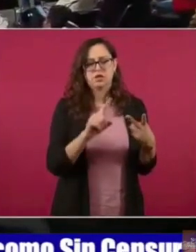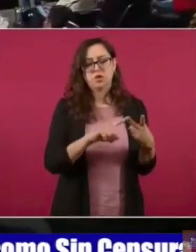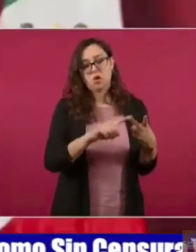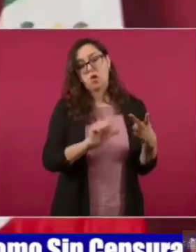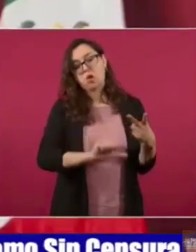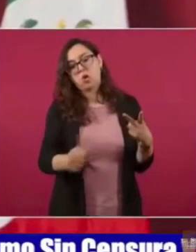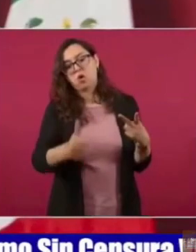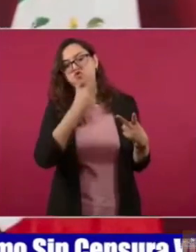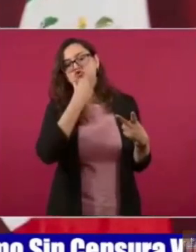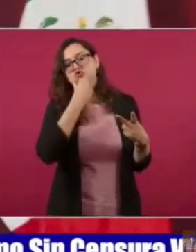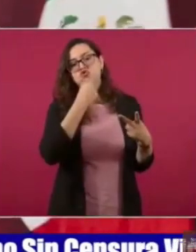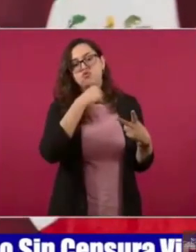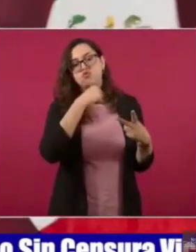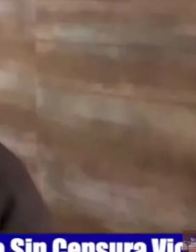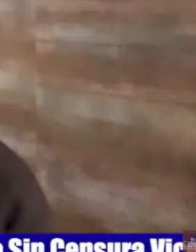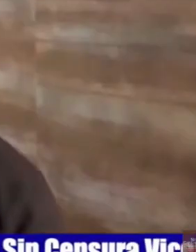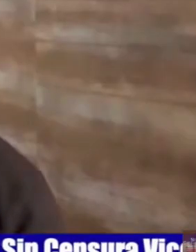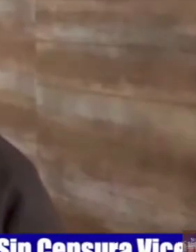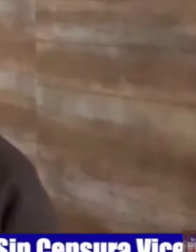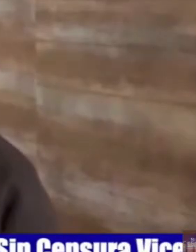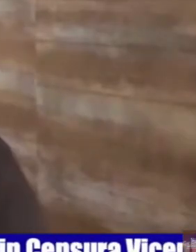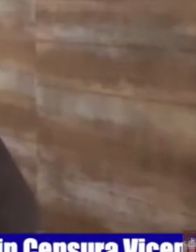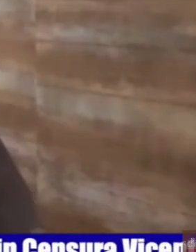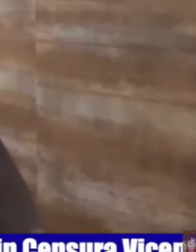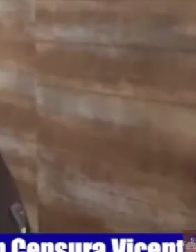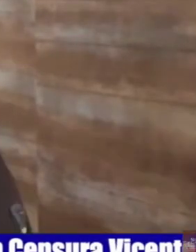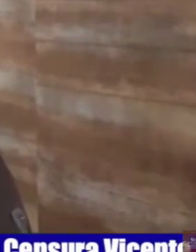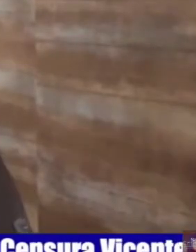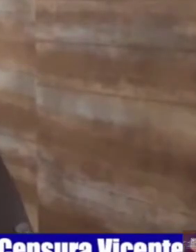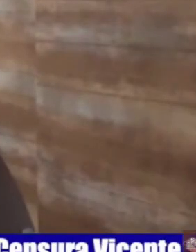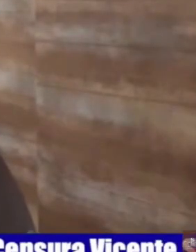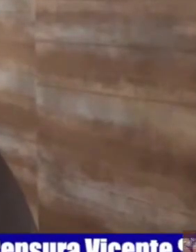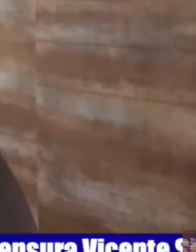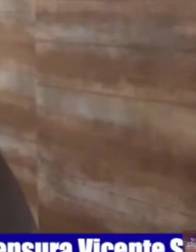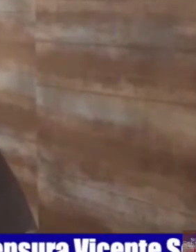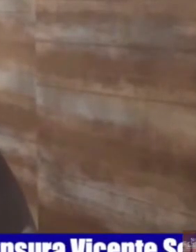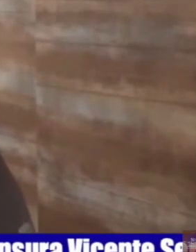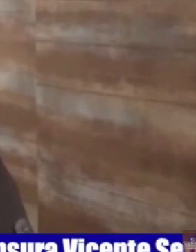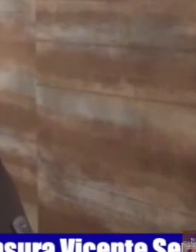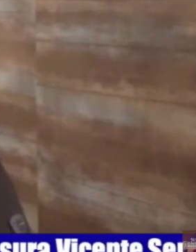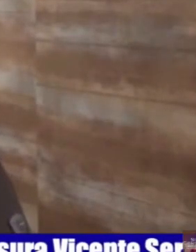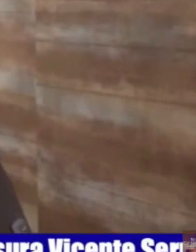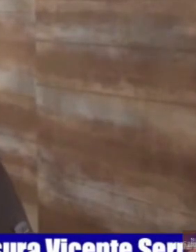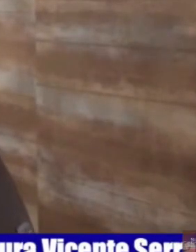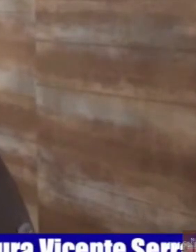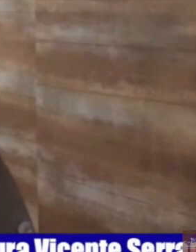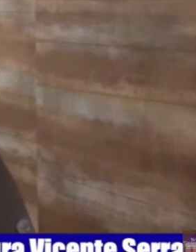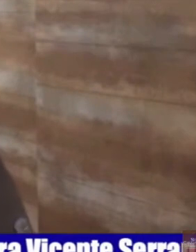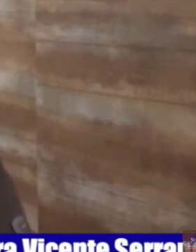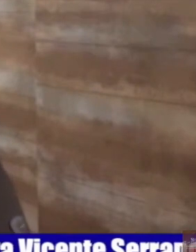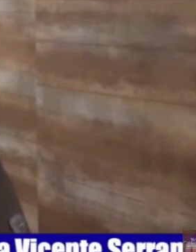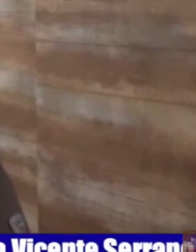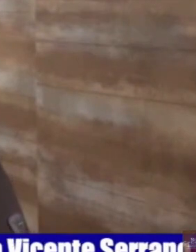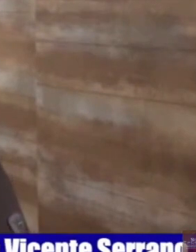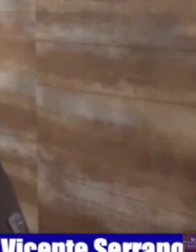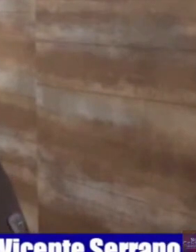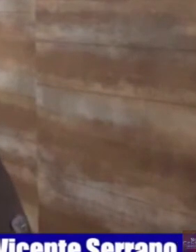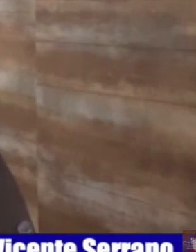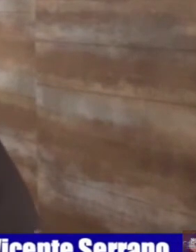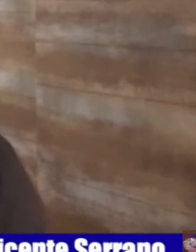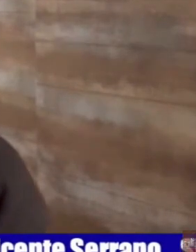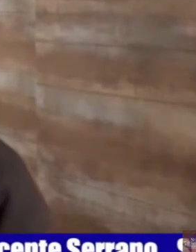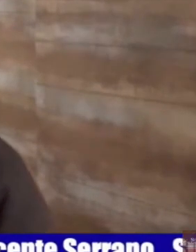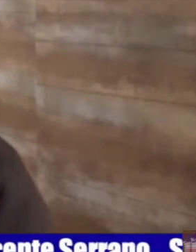el voto y que demuestra cómo el gobierno estadounidense de Joe Biden